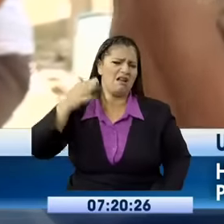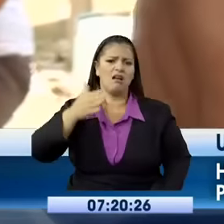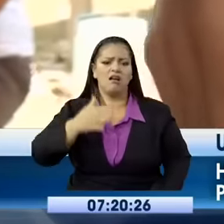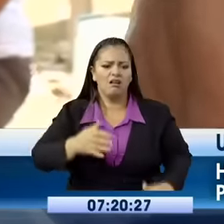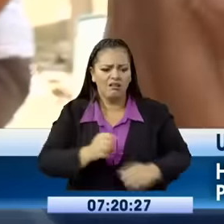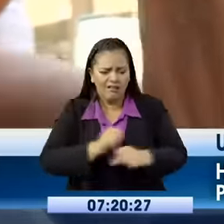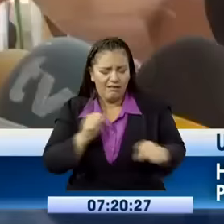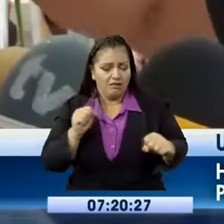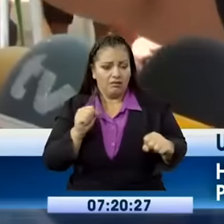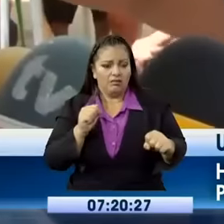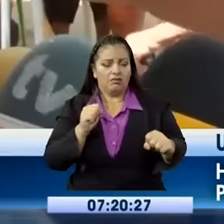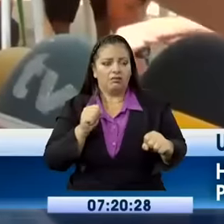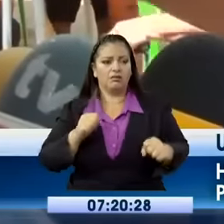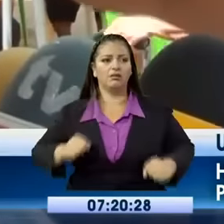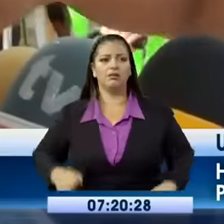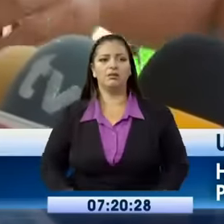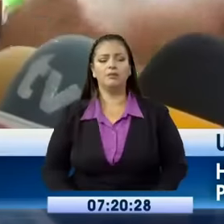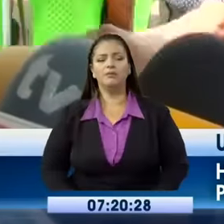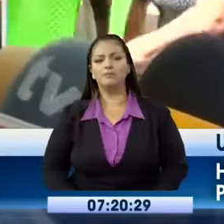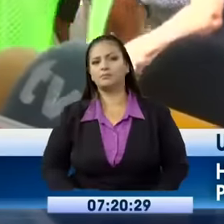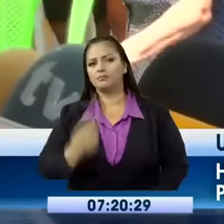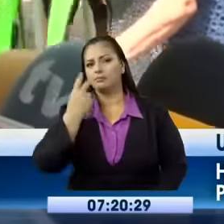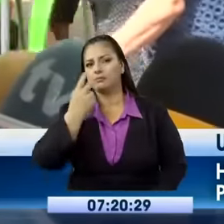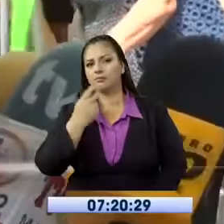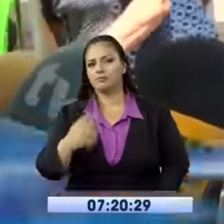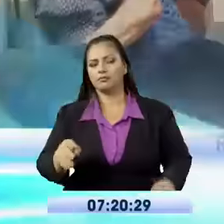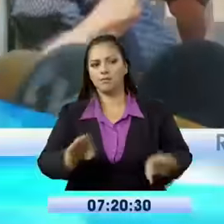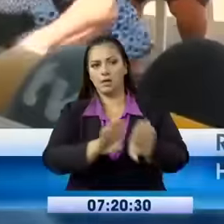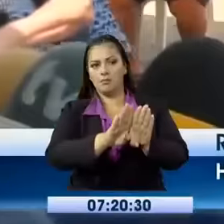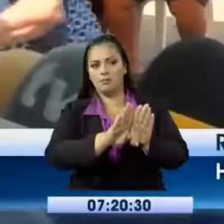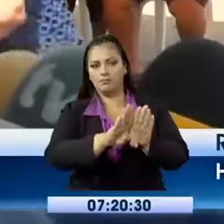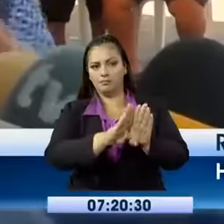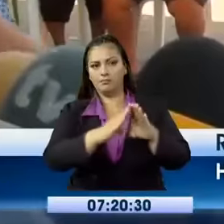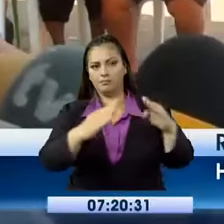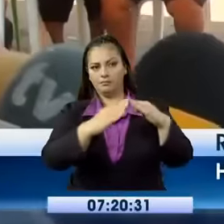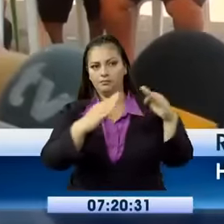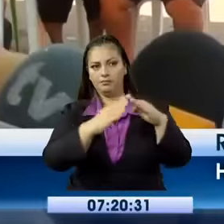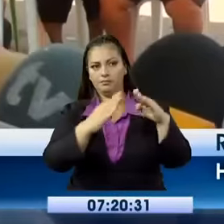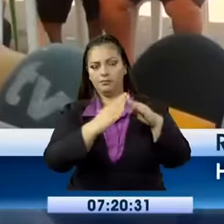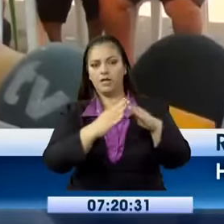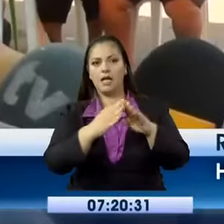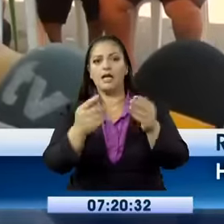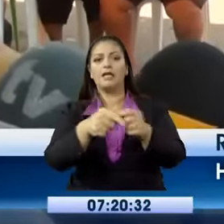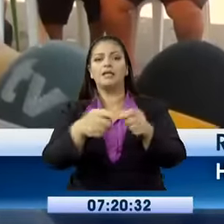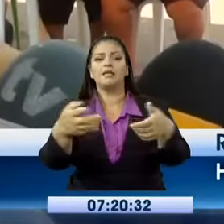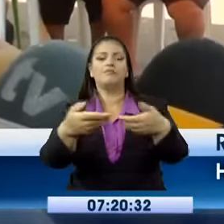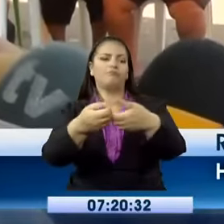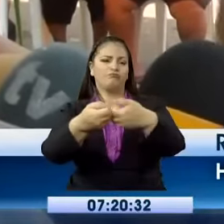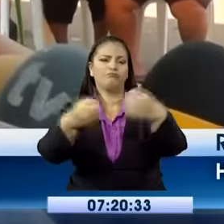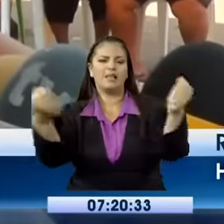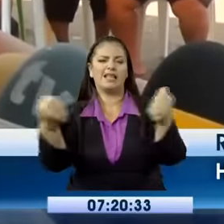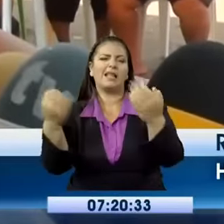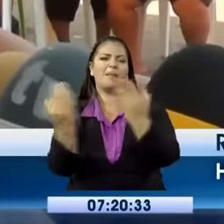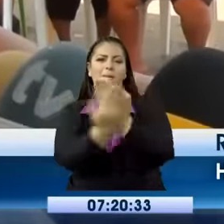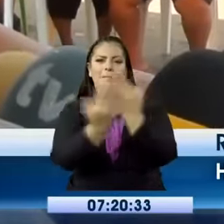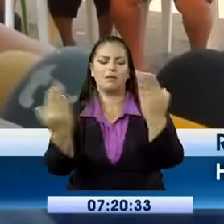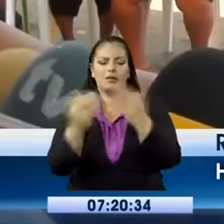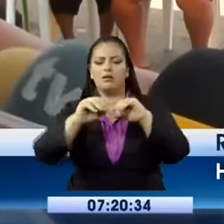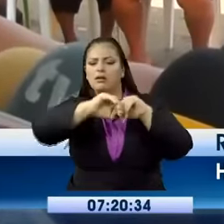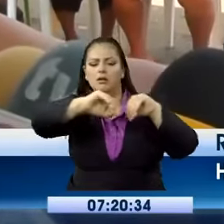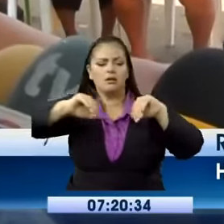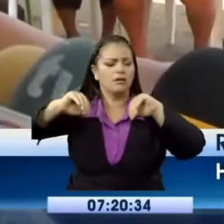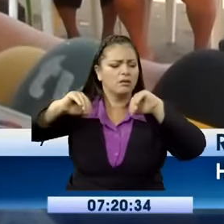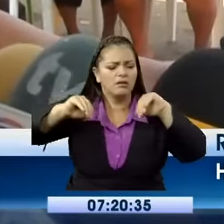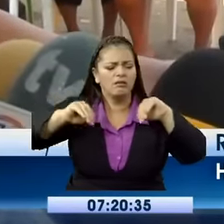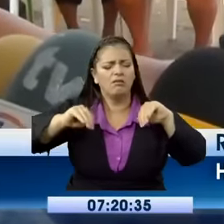la fatal escena estaba la ventana si la corrimos y alumbramos con el celular estaba el cuerpo de estaba muerto